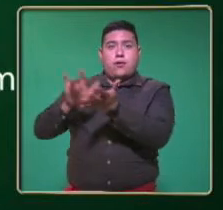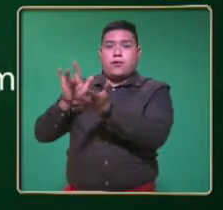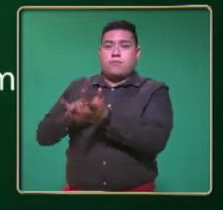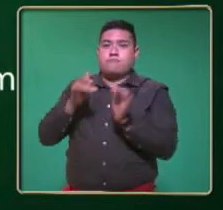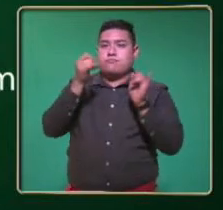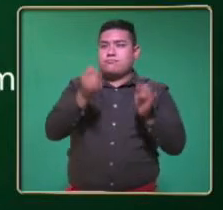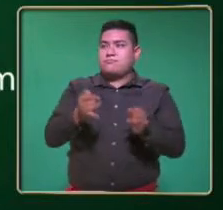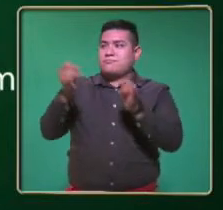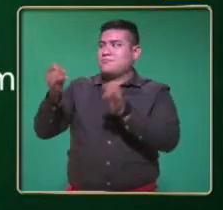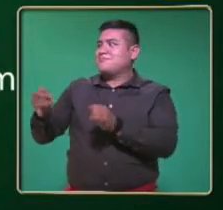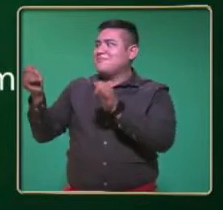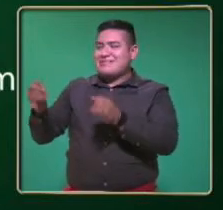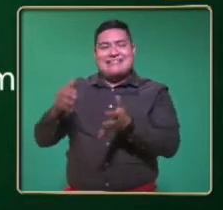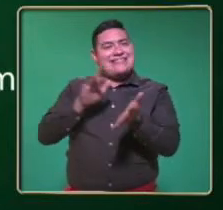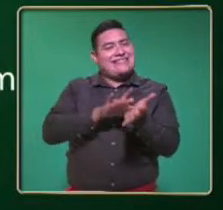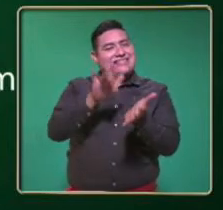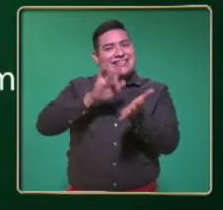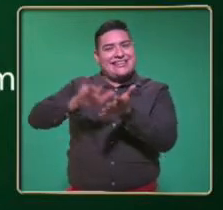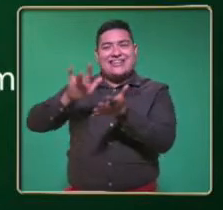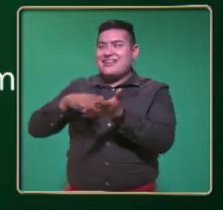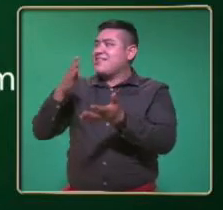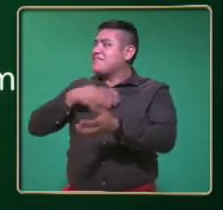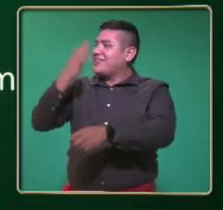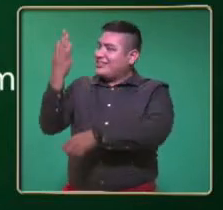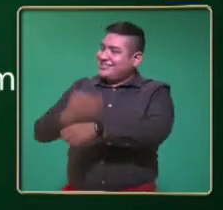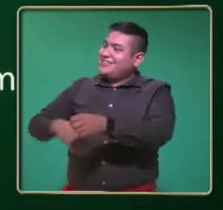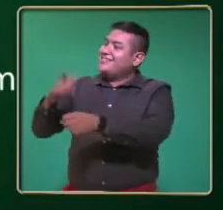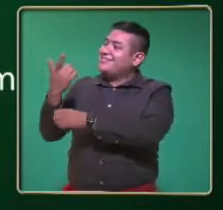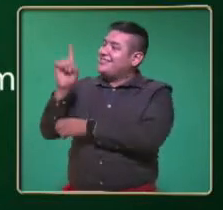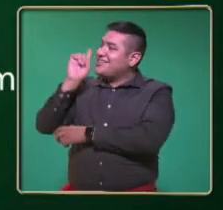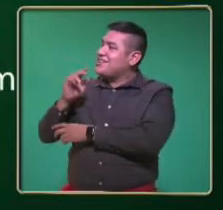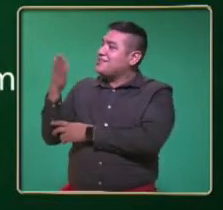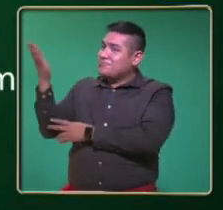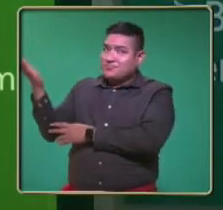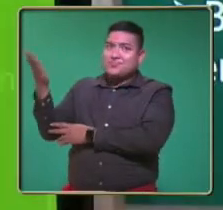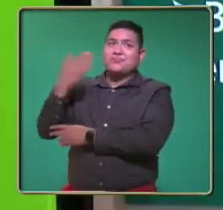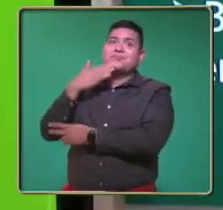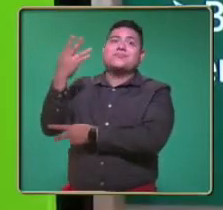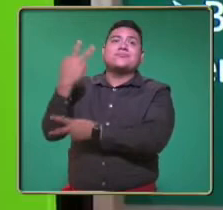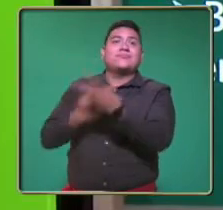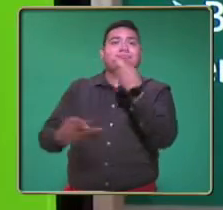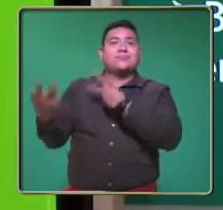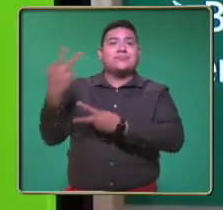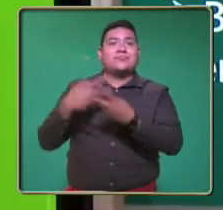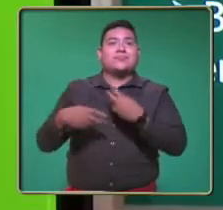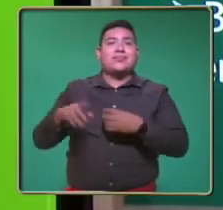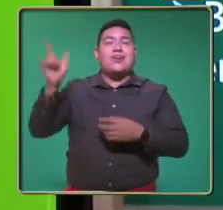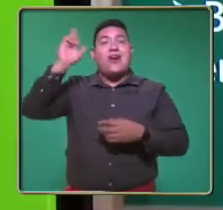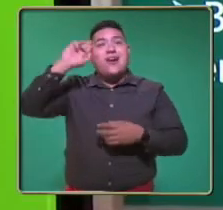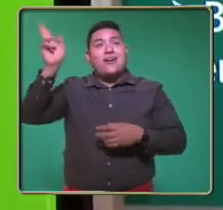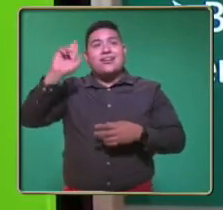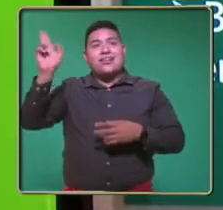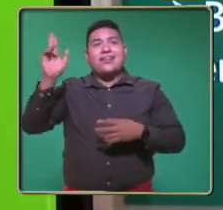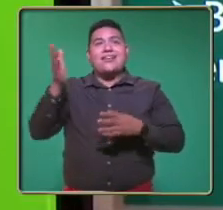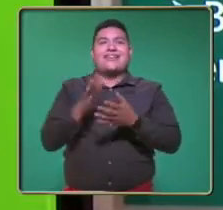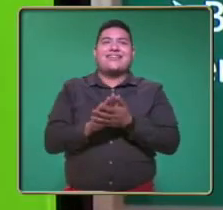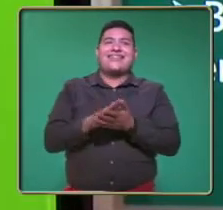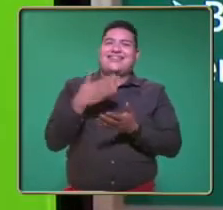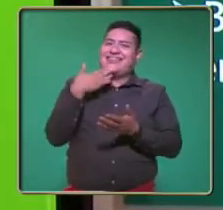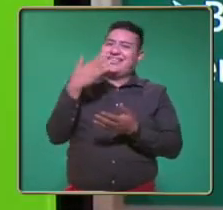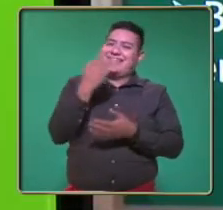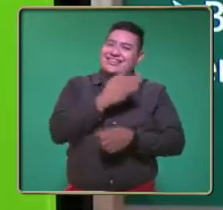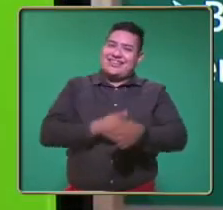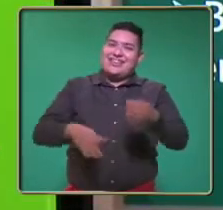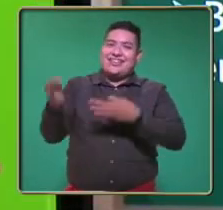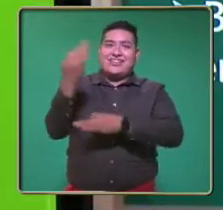forma personalizada. Buenas tardes, licenciada. Sea usted bienvenida. Hola, ¿qué tal? Buenas tardes a todos. Muchas